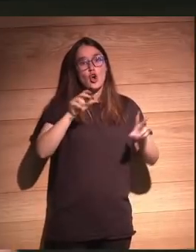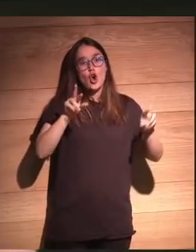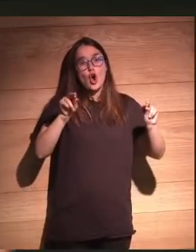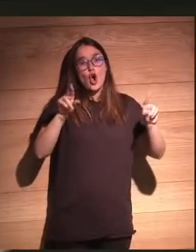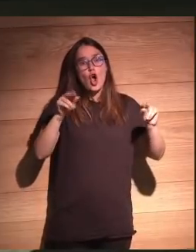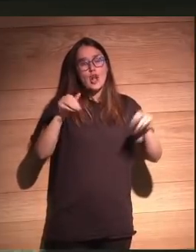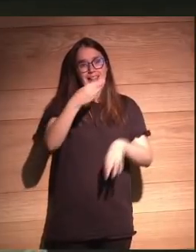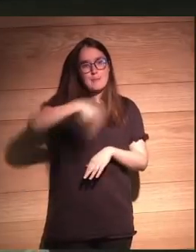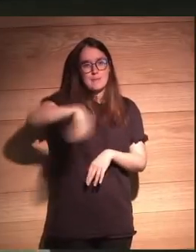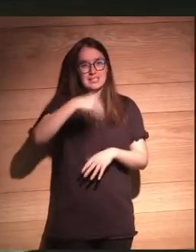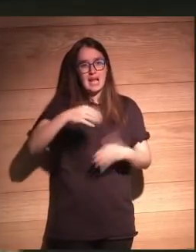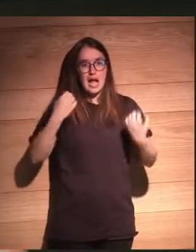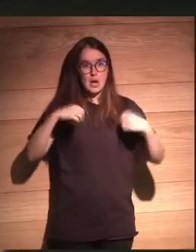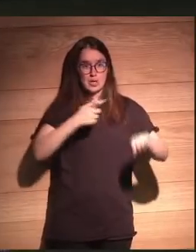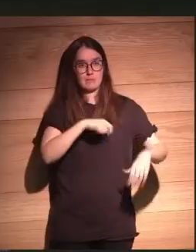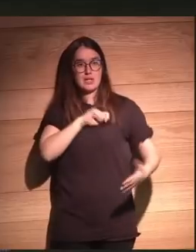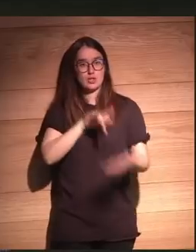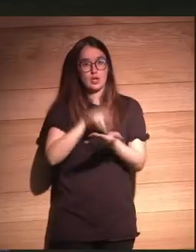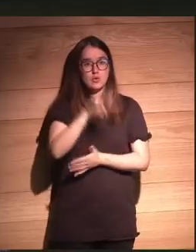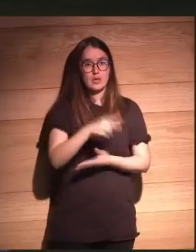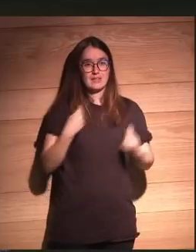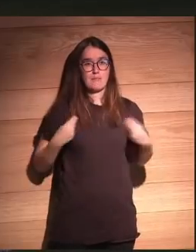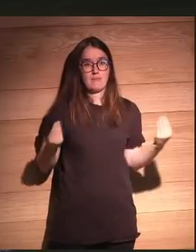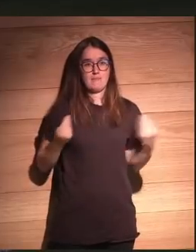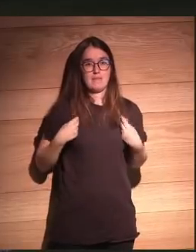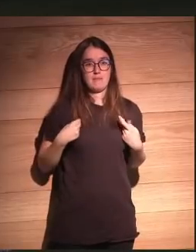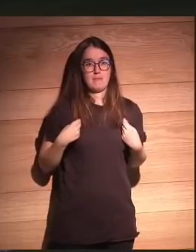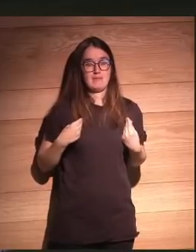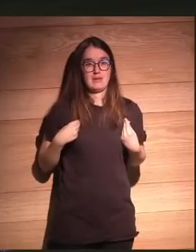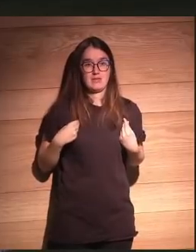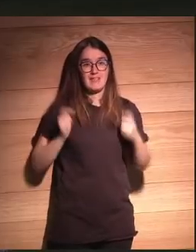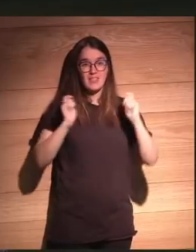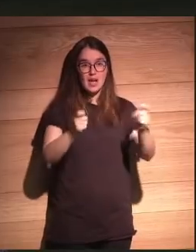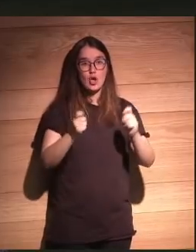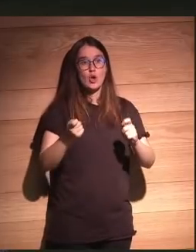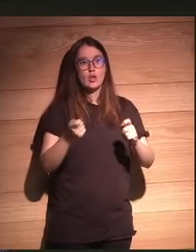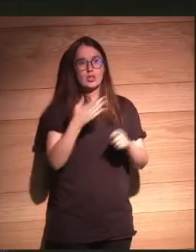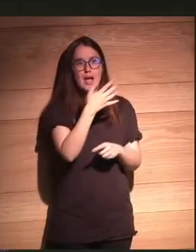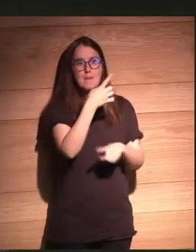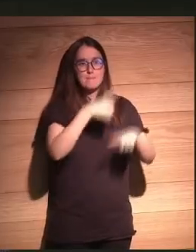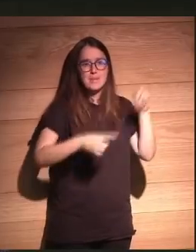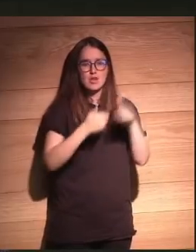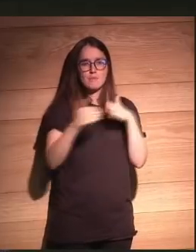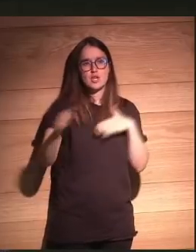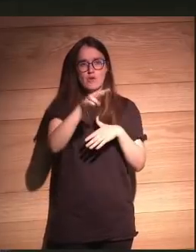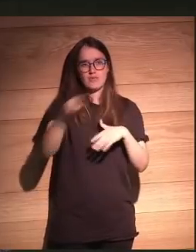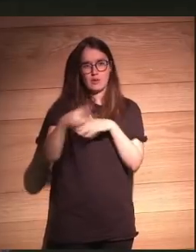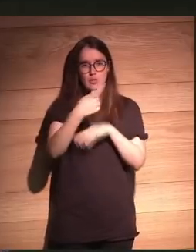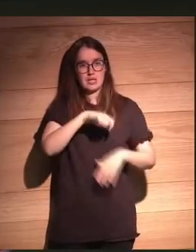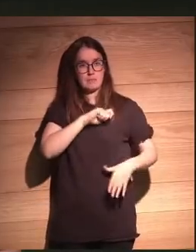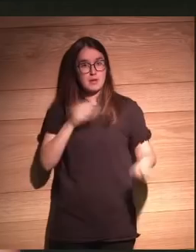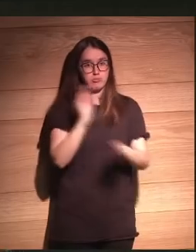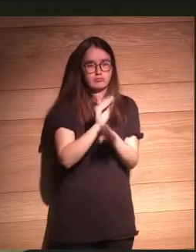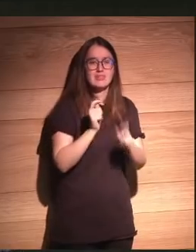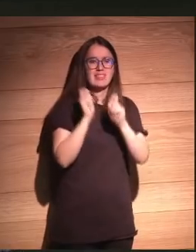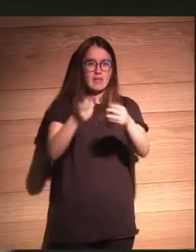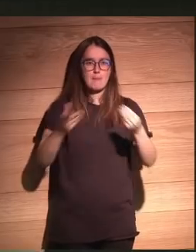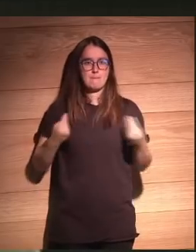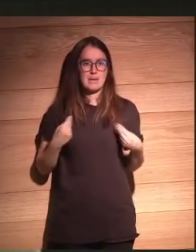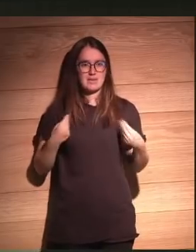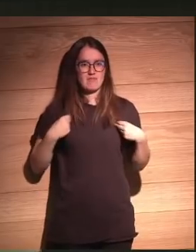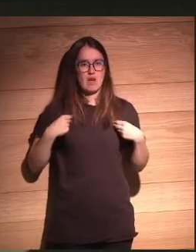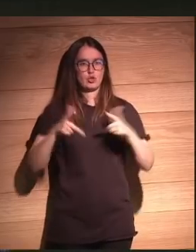dan, aunque nunca hayas pisado este país, el permiso de residencia cuando has invertido más de $500.000 de euros en este país. Entonces lo que vemos es que se